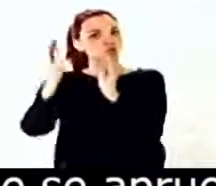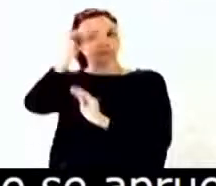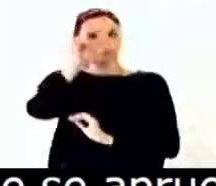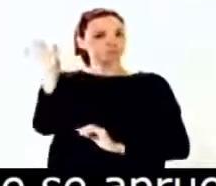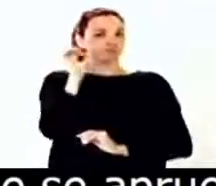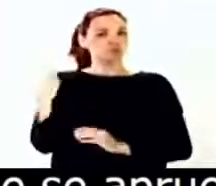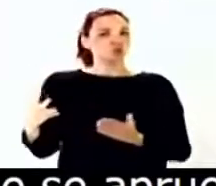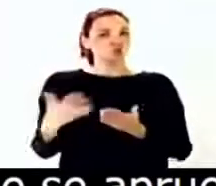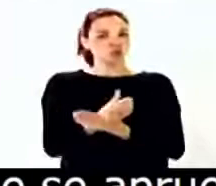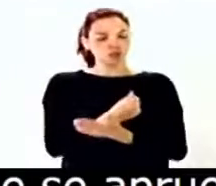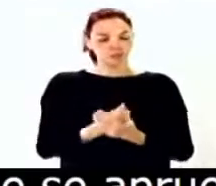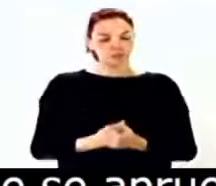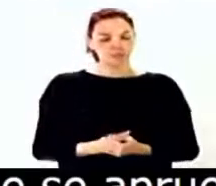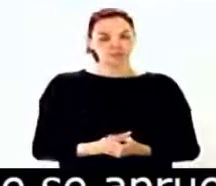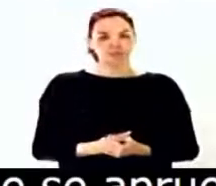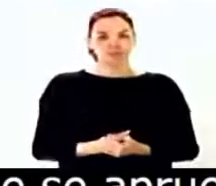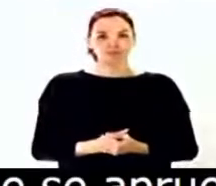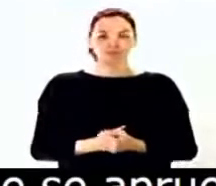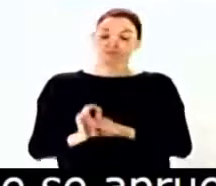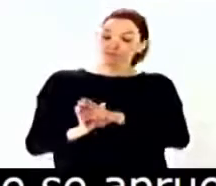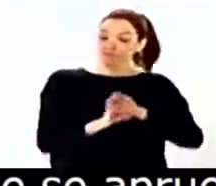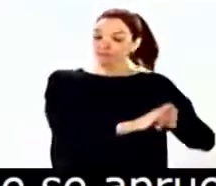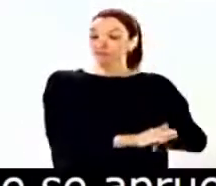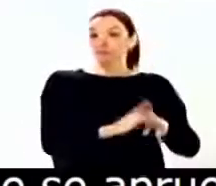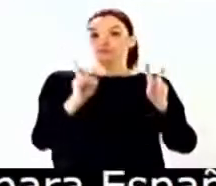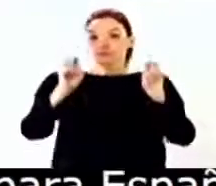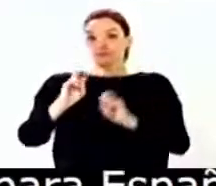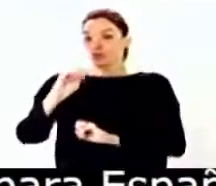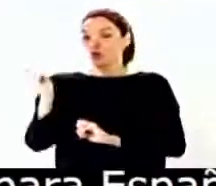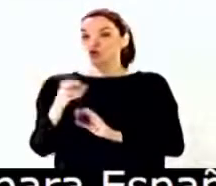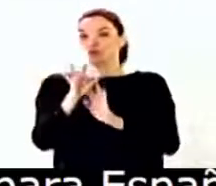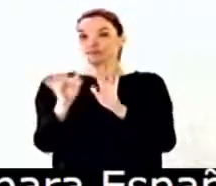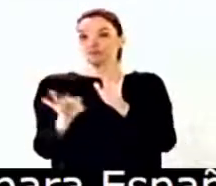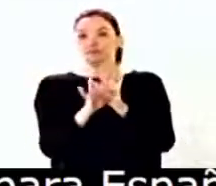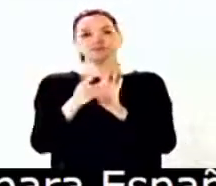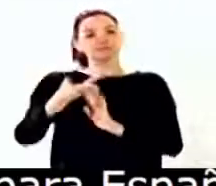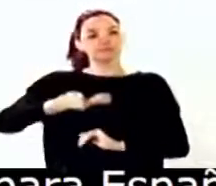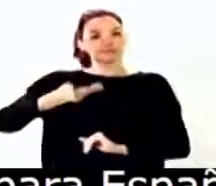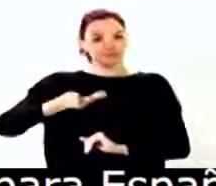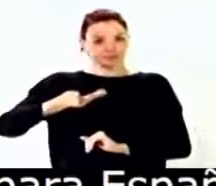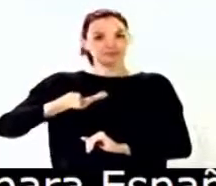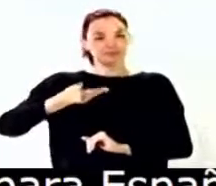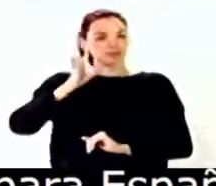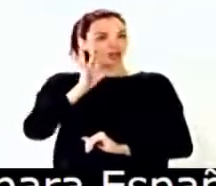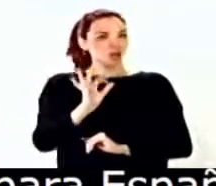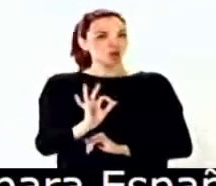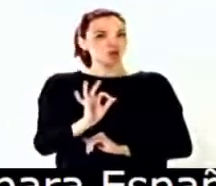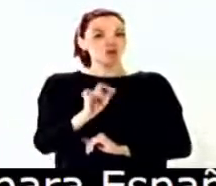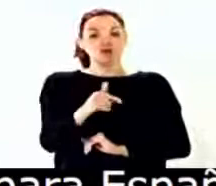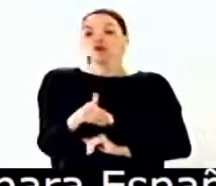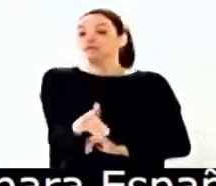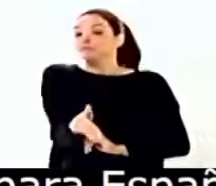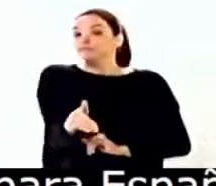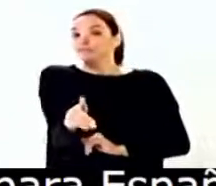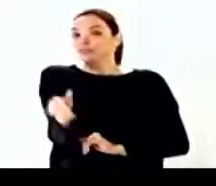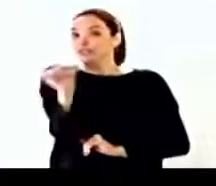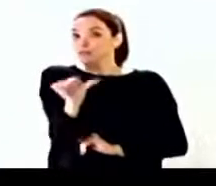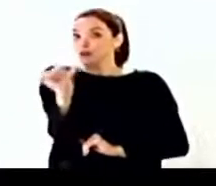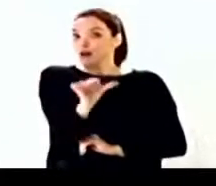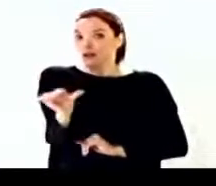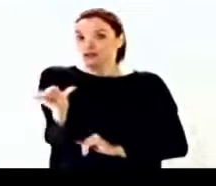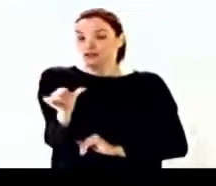trabajadoras. En otro orden de cosas, y creo que es muy importante, en las próximas